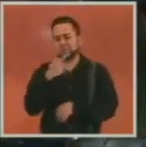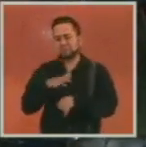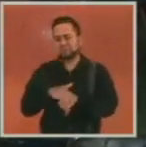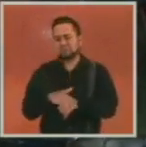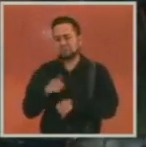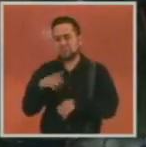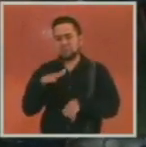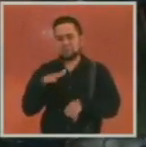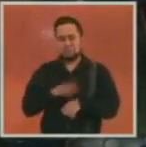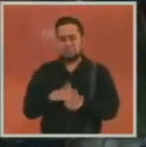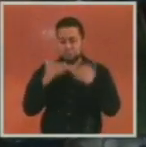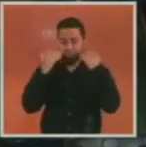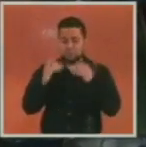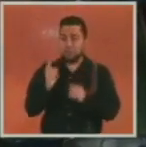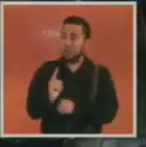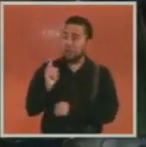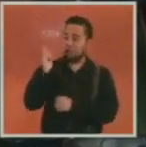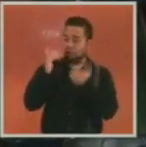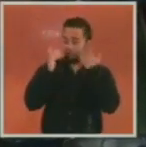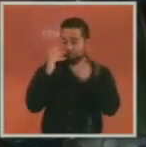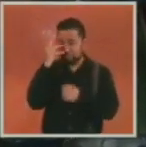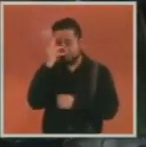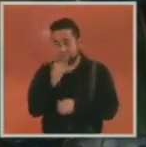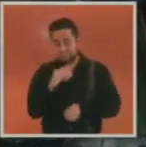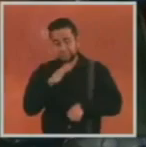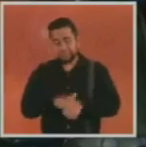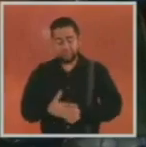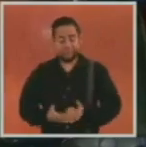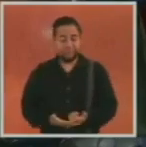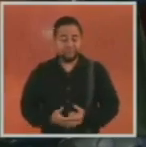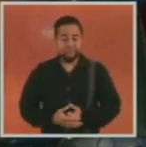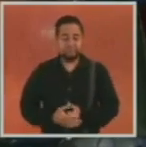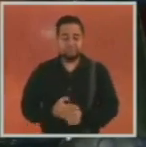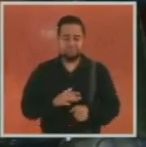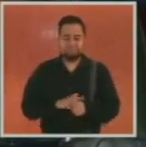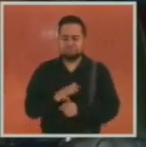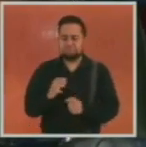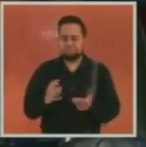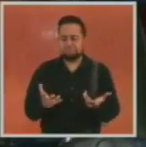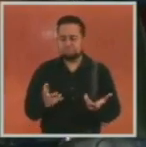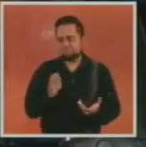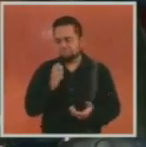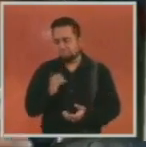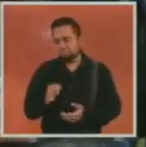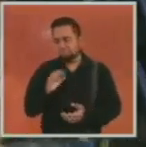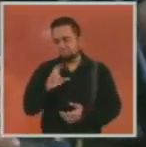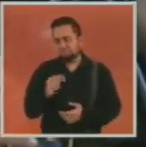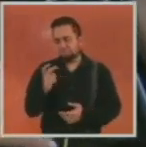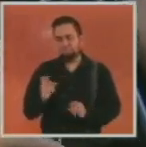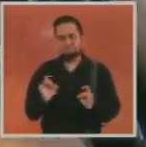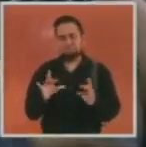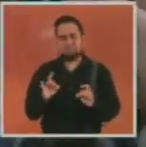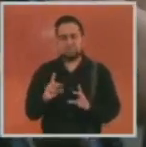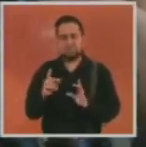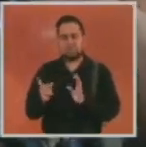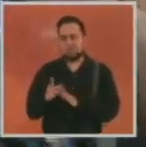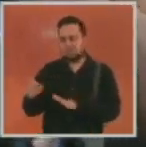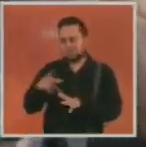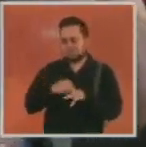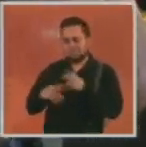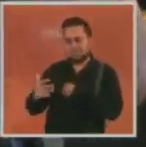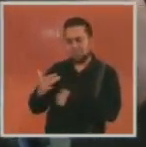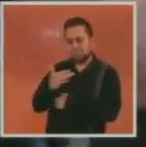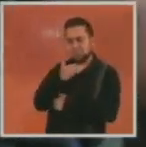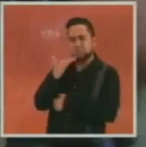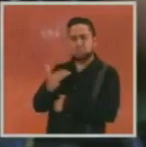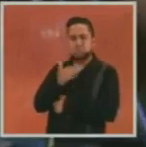decía pues es donde ven más porque están hasta arriba Qué posibilidades hay señor gobernador de que esto no se llegue a convertir otra vez